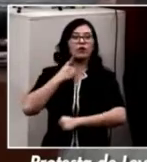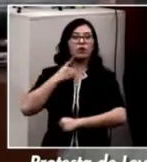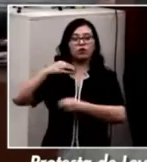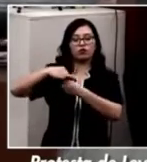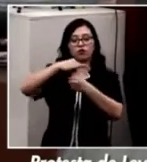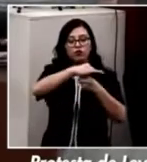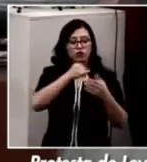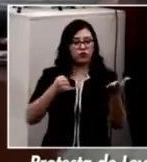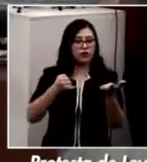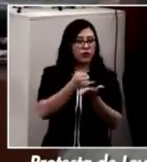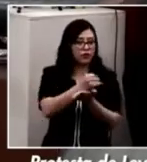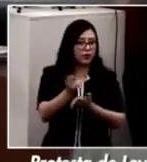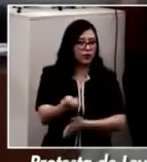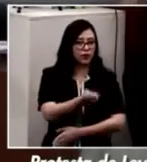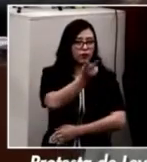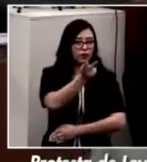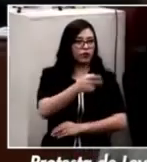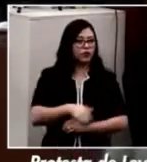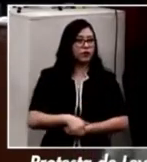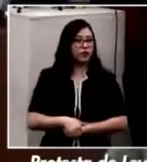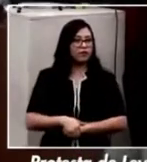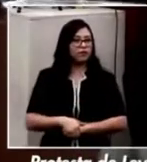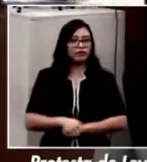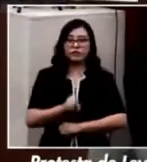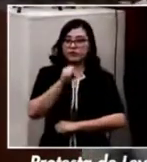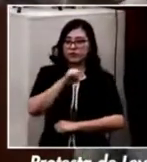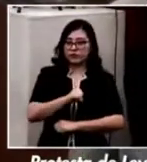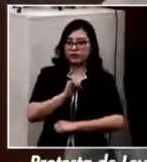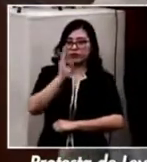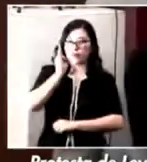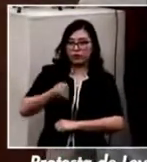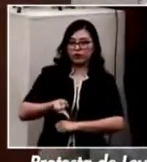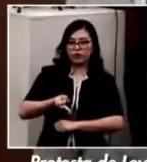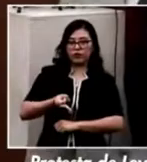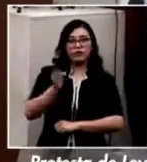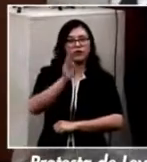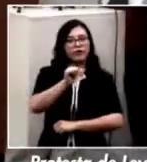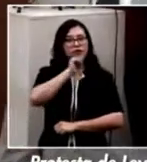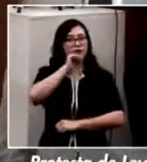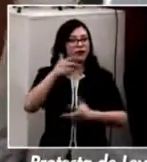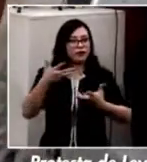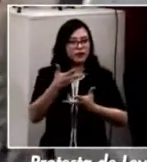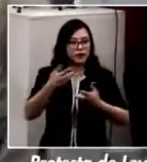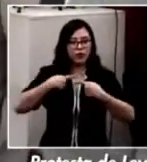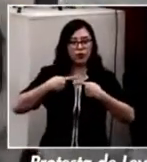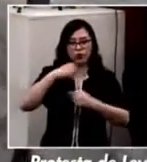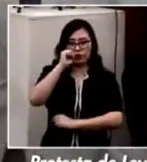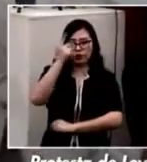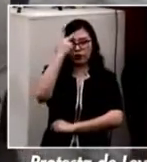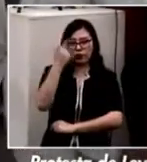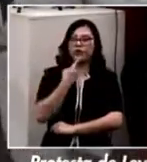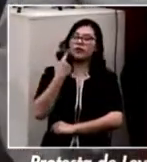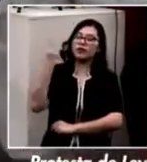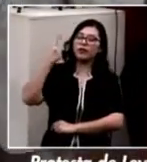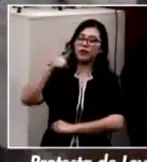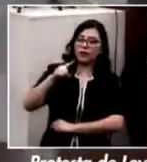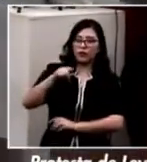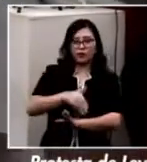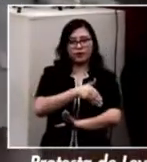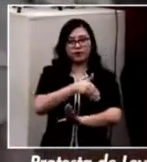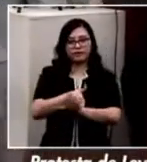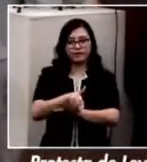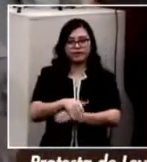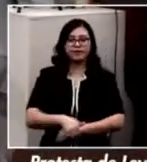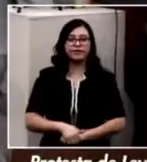avistamientos, ese efecto que se realiza por parte de diversos grupos delictivos de incorporarse